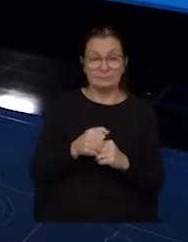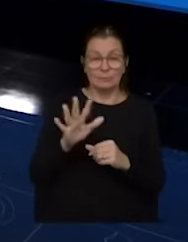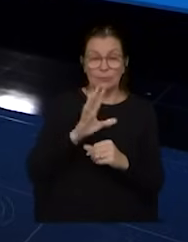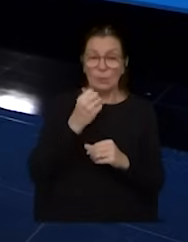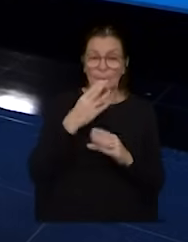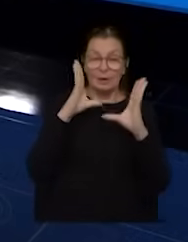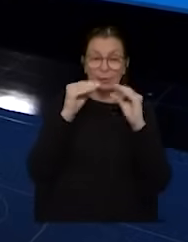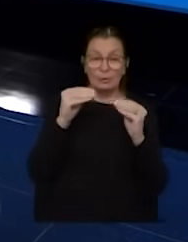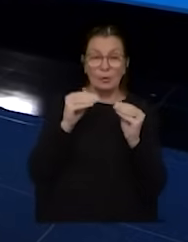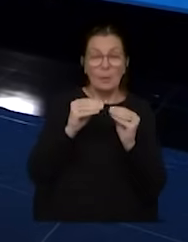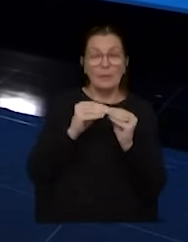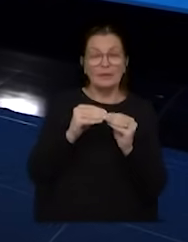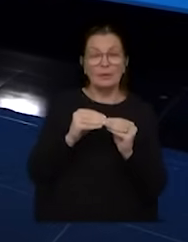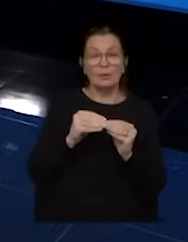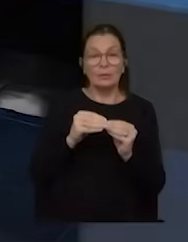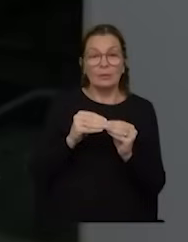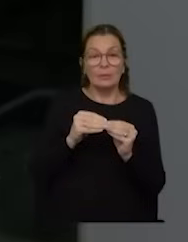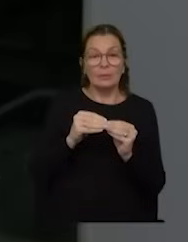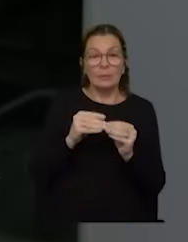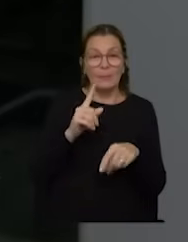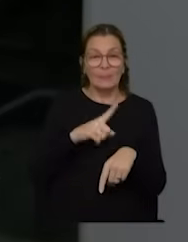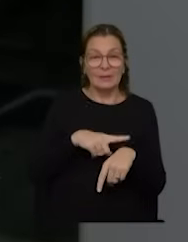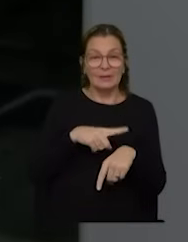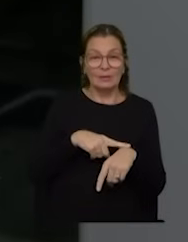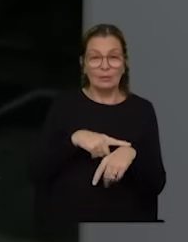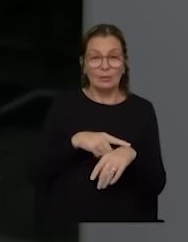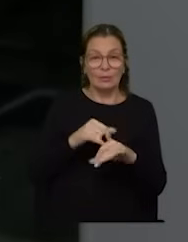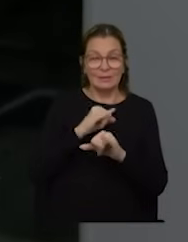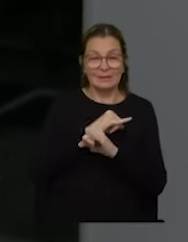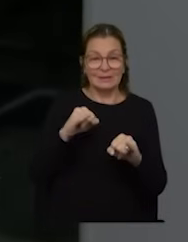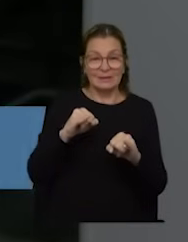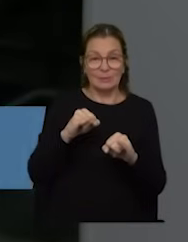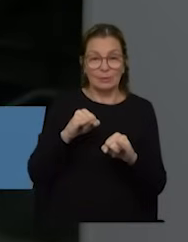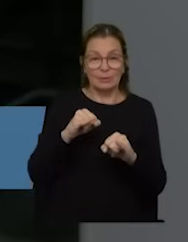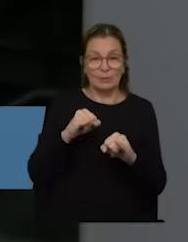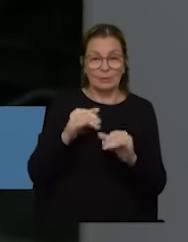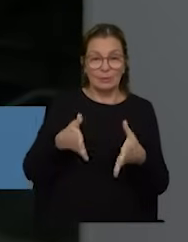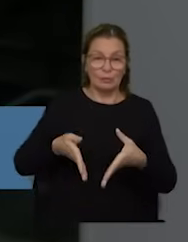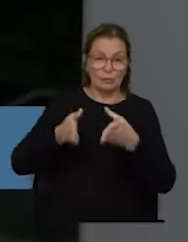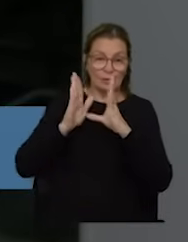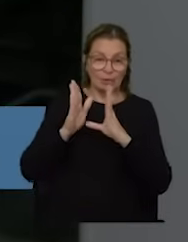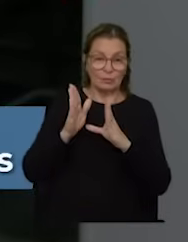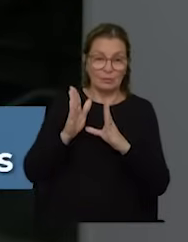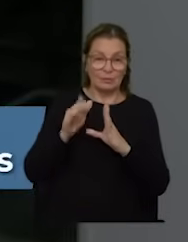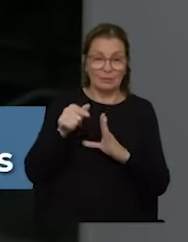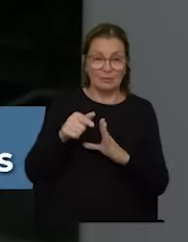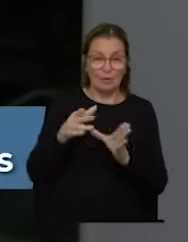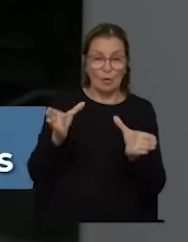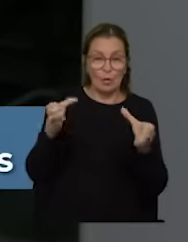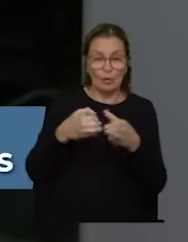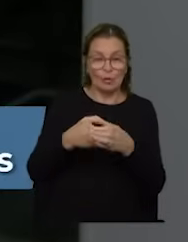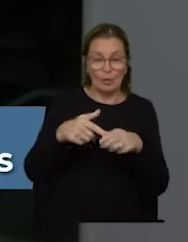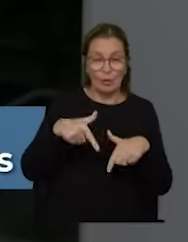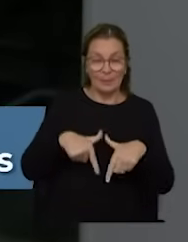noches Wilmar compañeros compañeras hace minutos nada más terminó en eh Torre ejecutiva ese consejo de